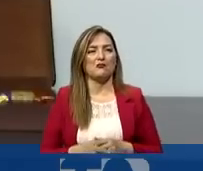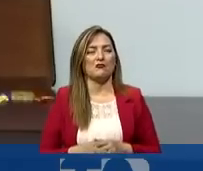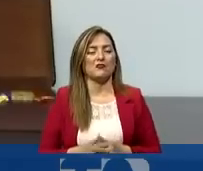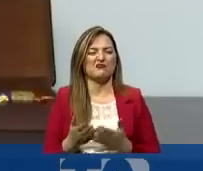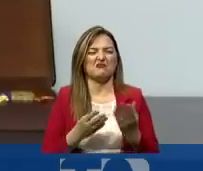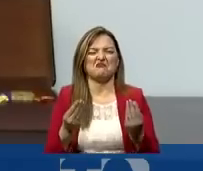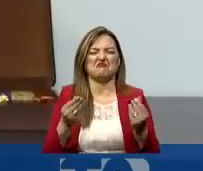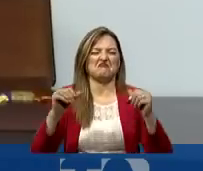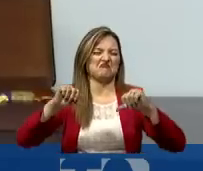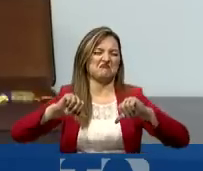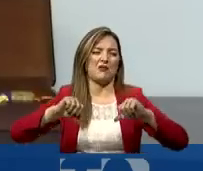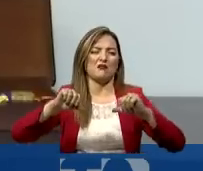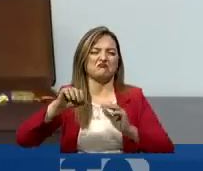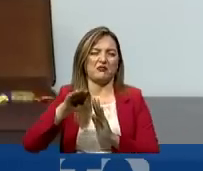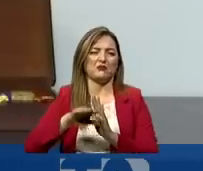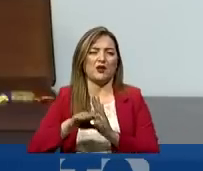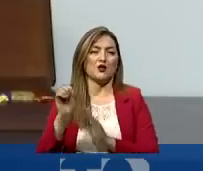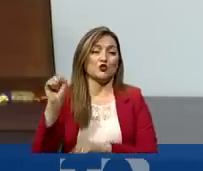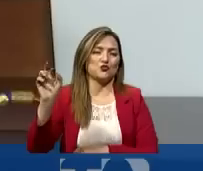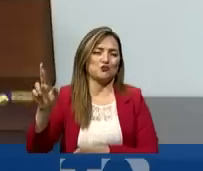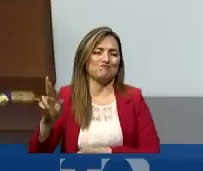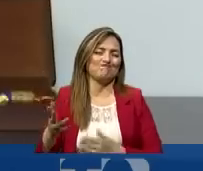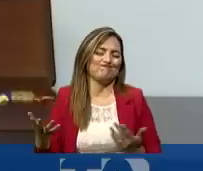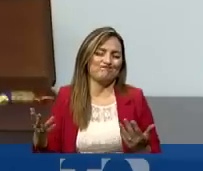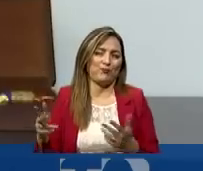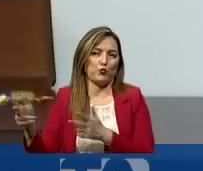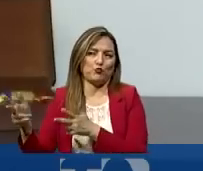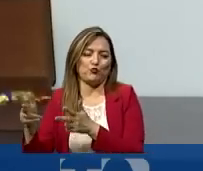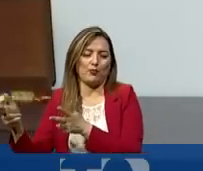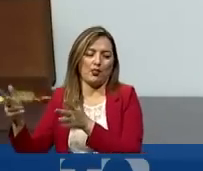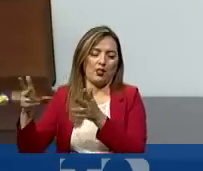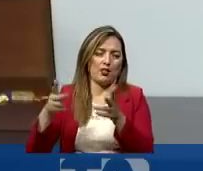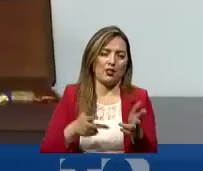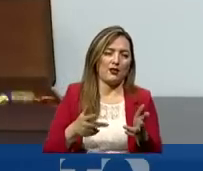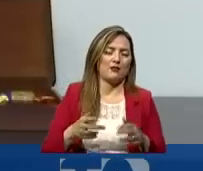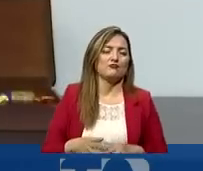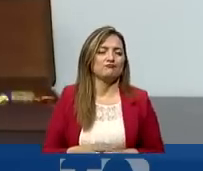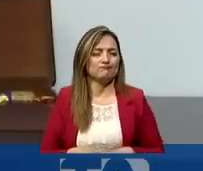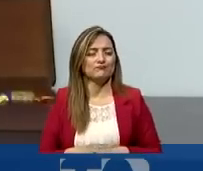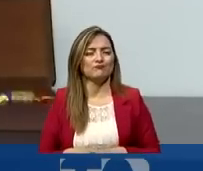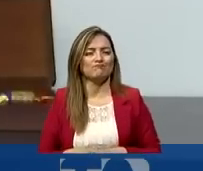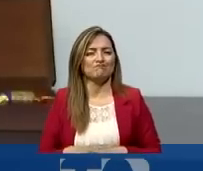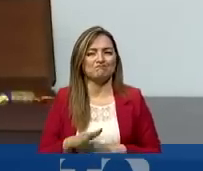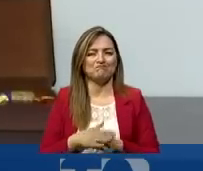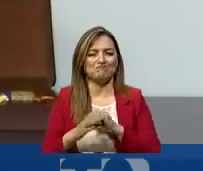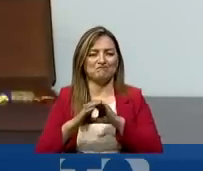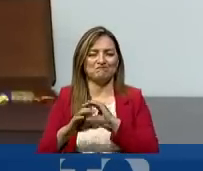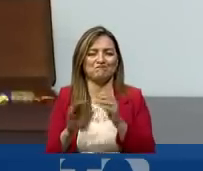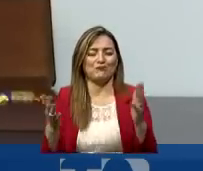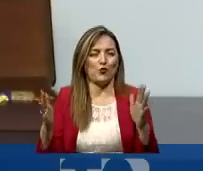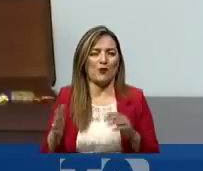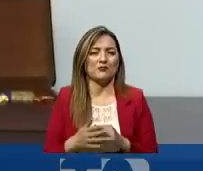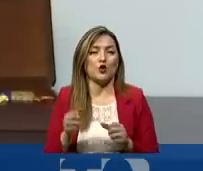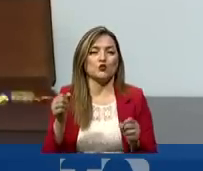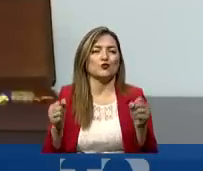del servicio en el sur. Pero además no solamente se trata de la flota, sino que usted tiene que tener